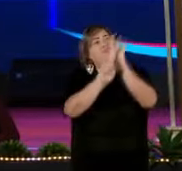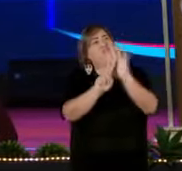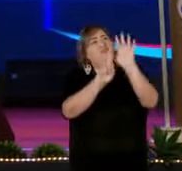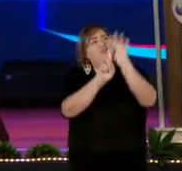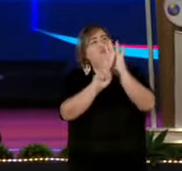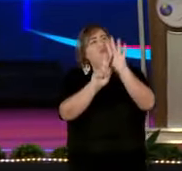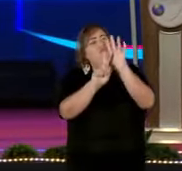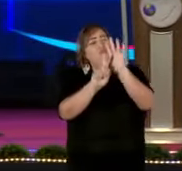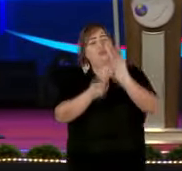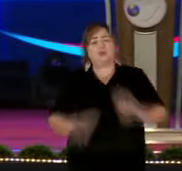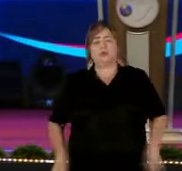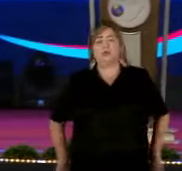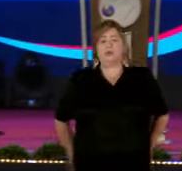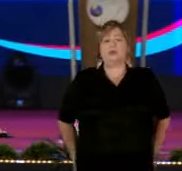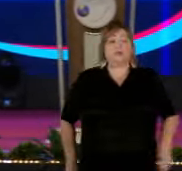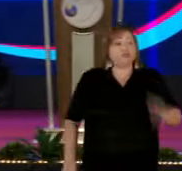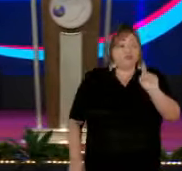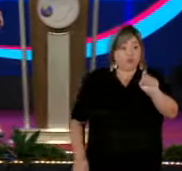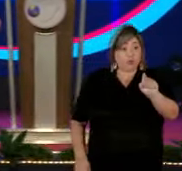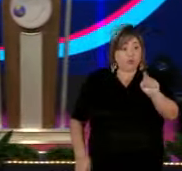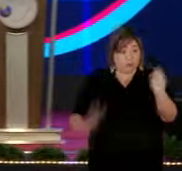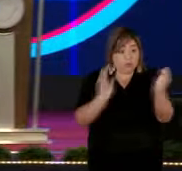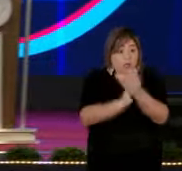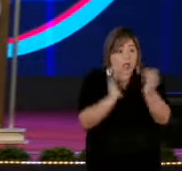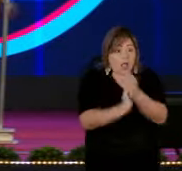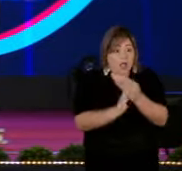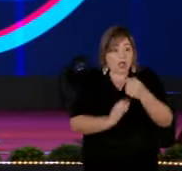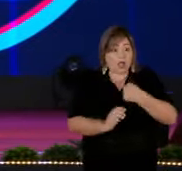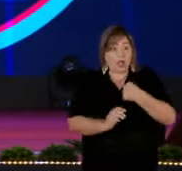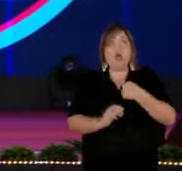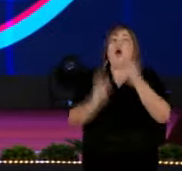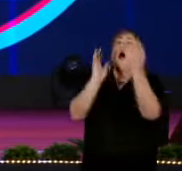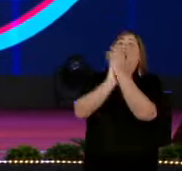Si ese es usted, denle un aplauso al que vive.